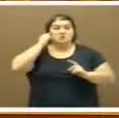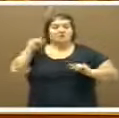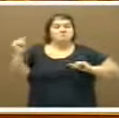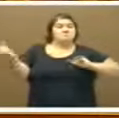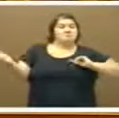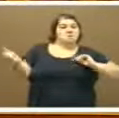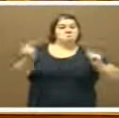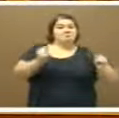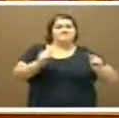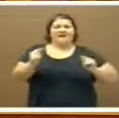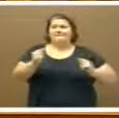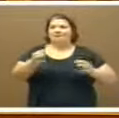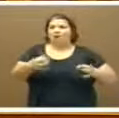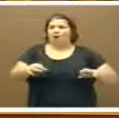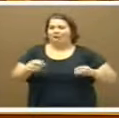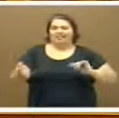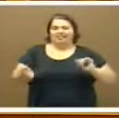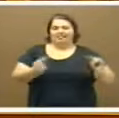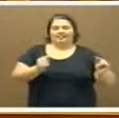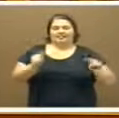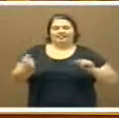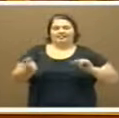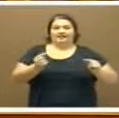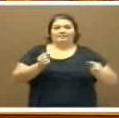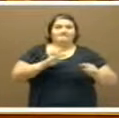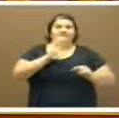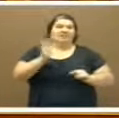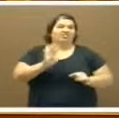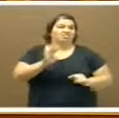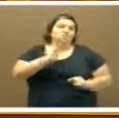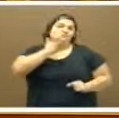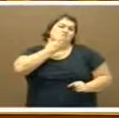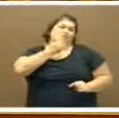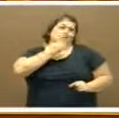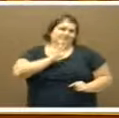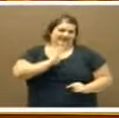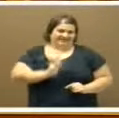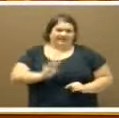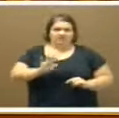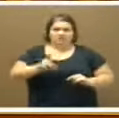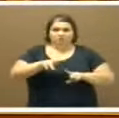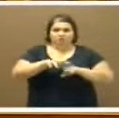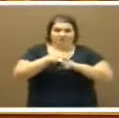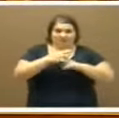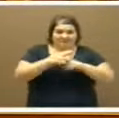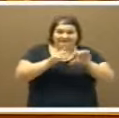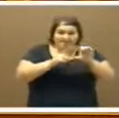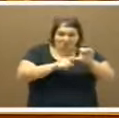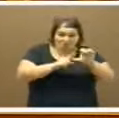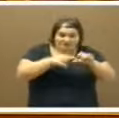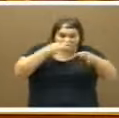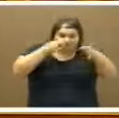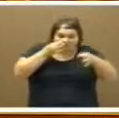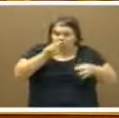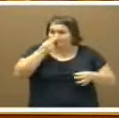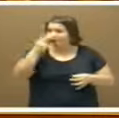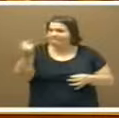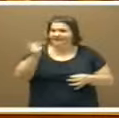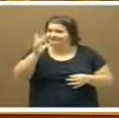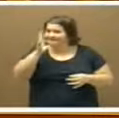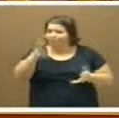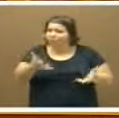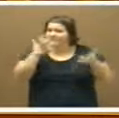como política rosa, como política de corazón, pero a la Extremadura real, señor consejero, eso no le interesa nada, no le